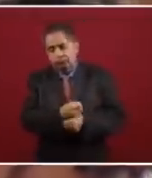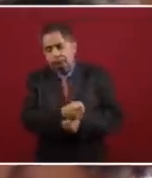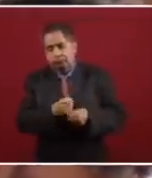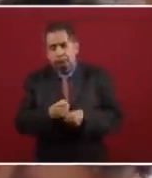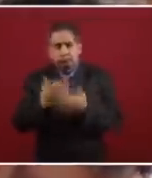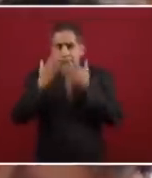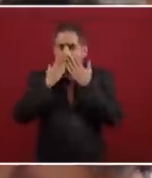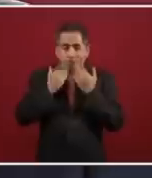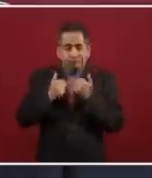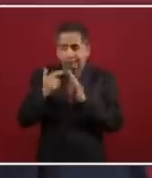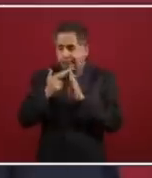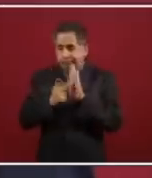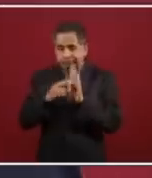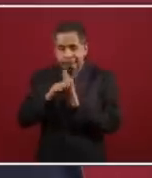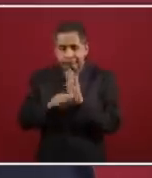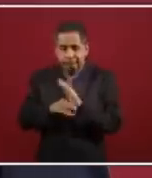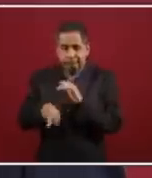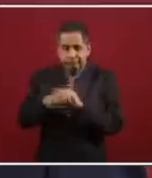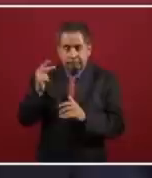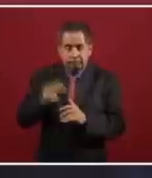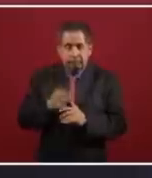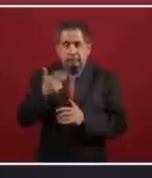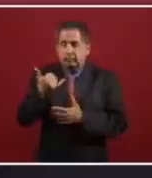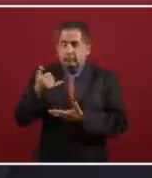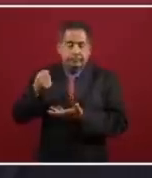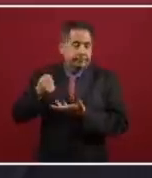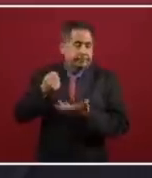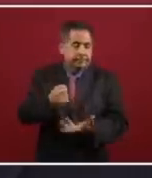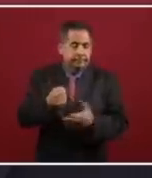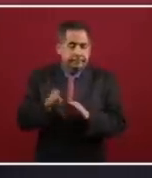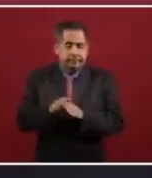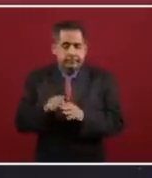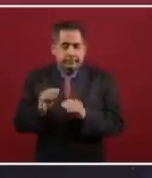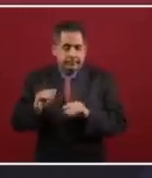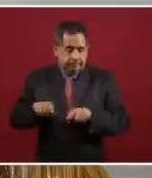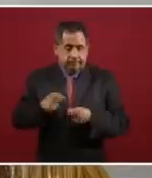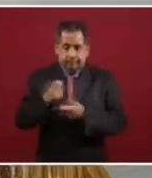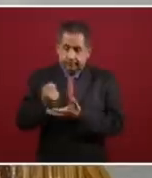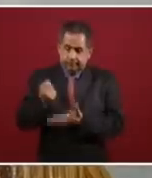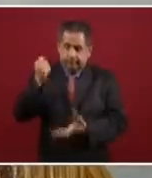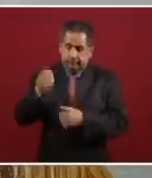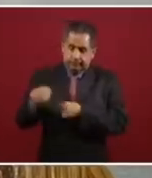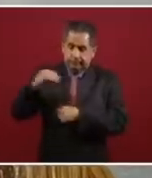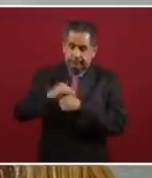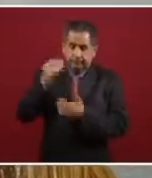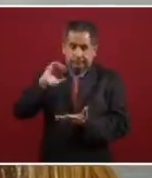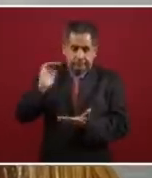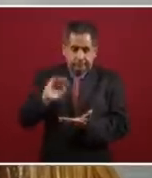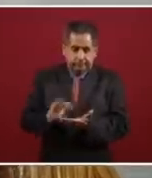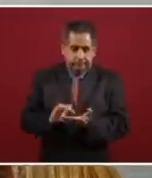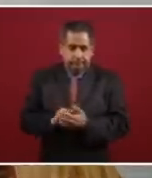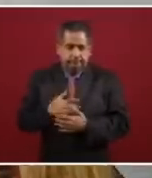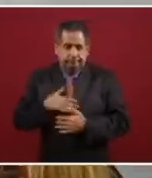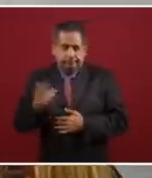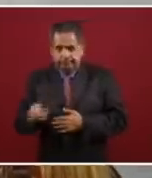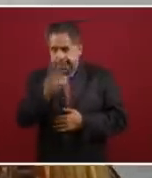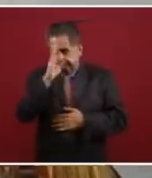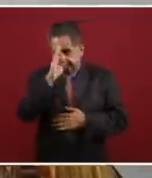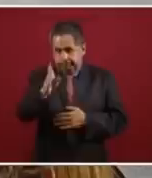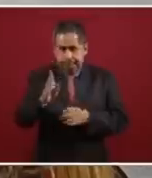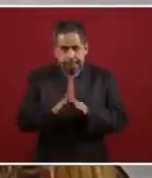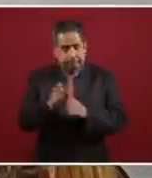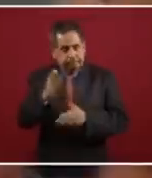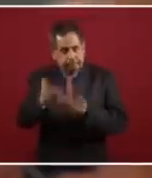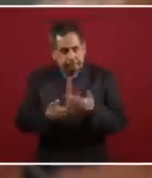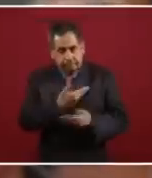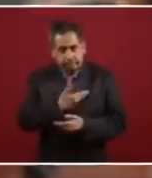prácticamente inexistentes. Y el tema del presupuesto, pues lejos de aumentar, está reduciendo. Preguntarle directamente,